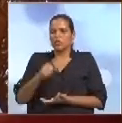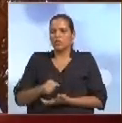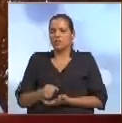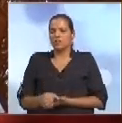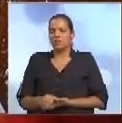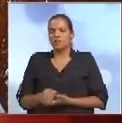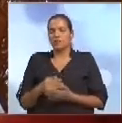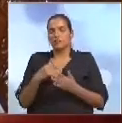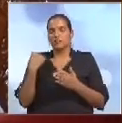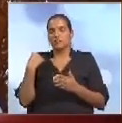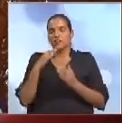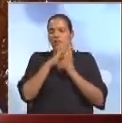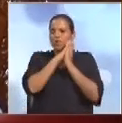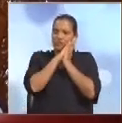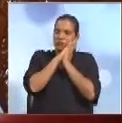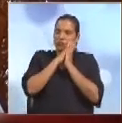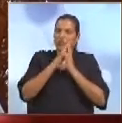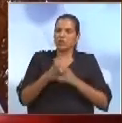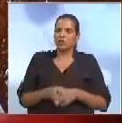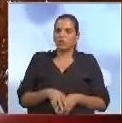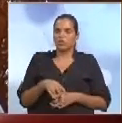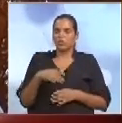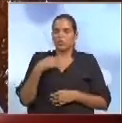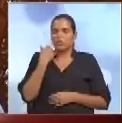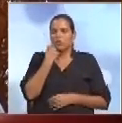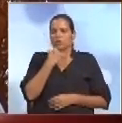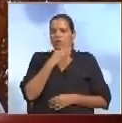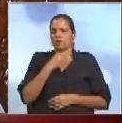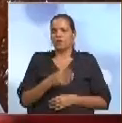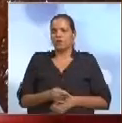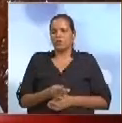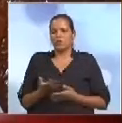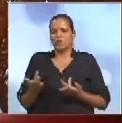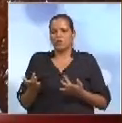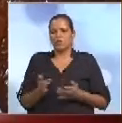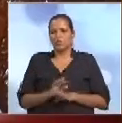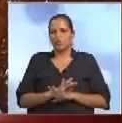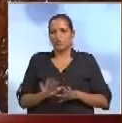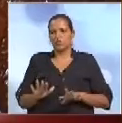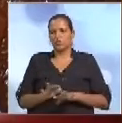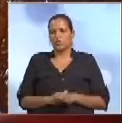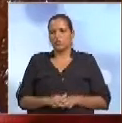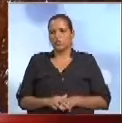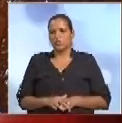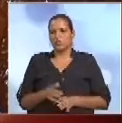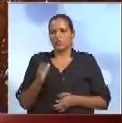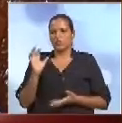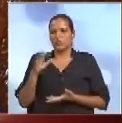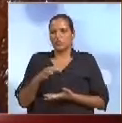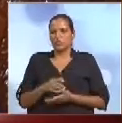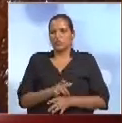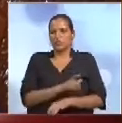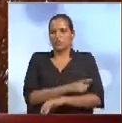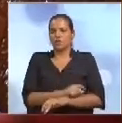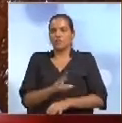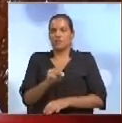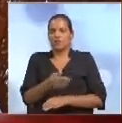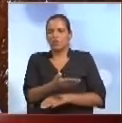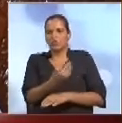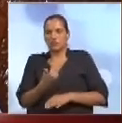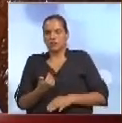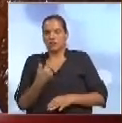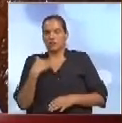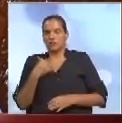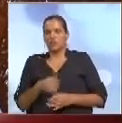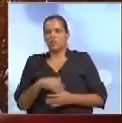reposo porque da malestar en general, y esperemos que se cierre la barrera epidemiológica en el cantón de San Lorenzo para que no logre el